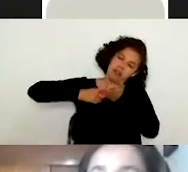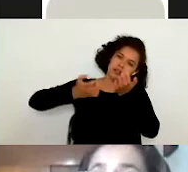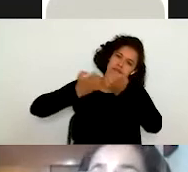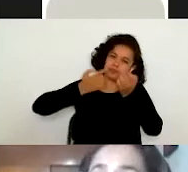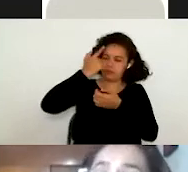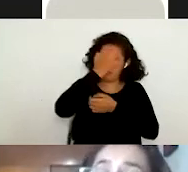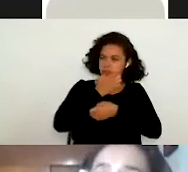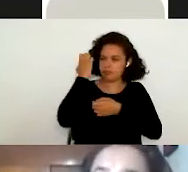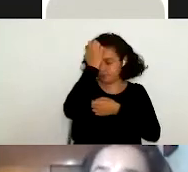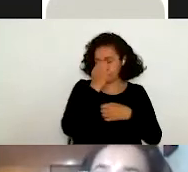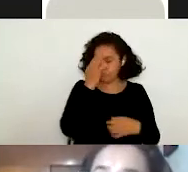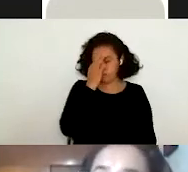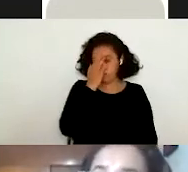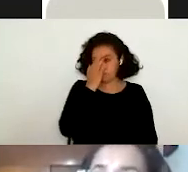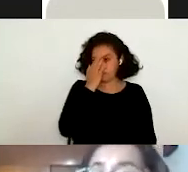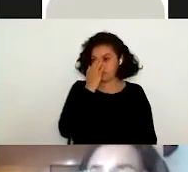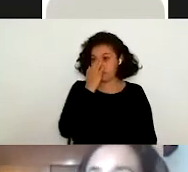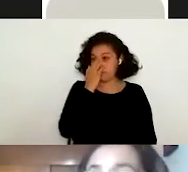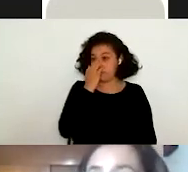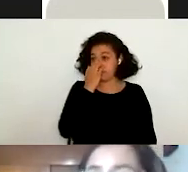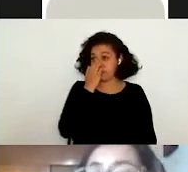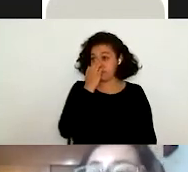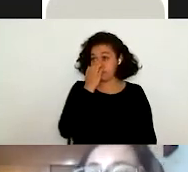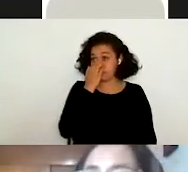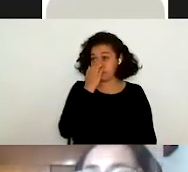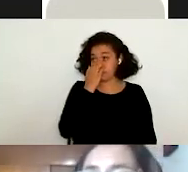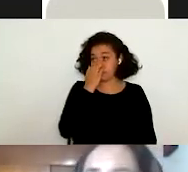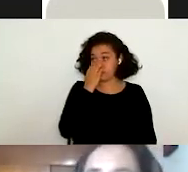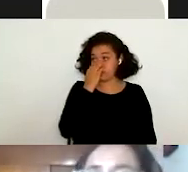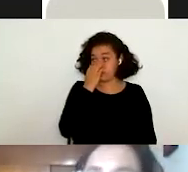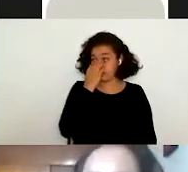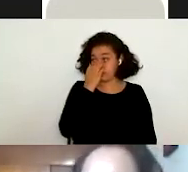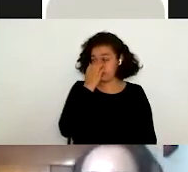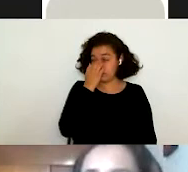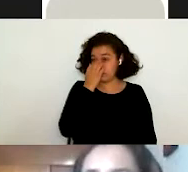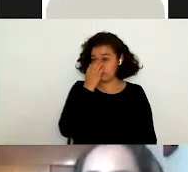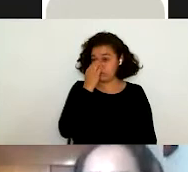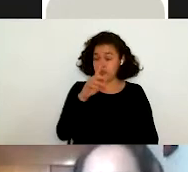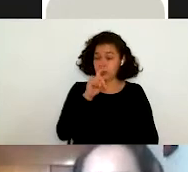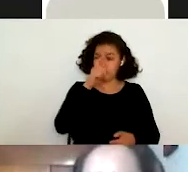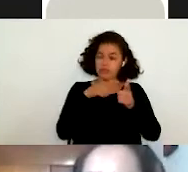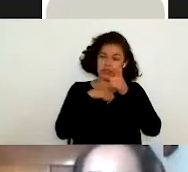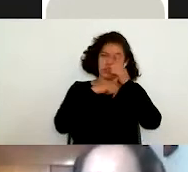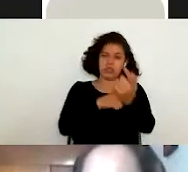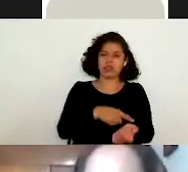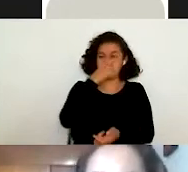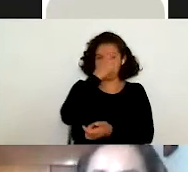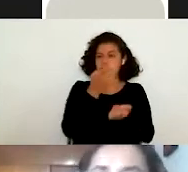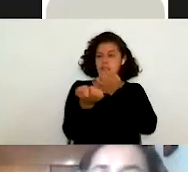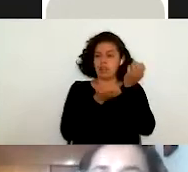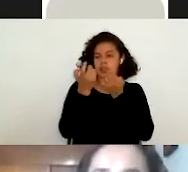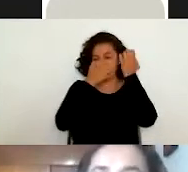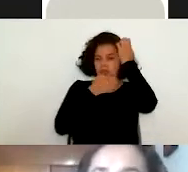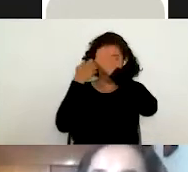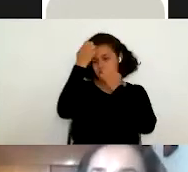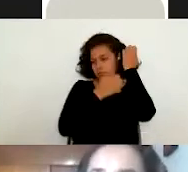evaluación. O los mismos seguimientos nos van a ayudar a hacer al final este ejercicio de evaluación.